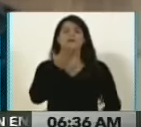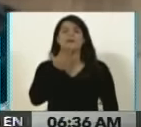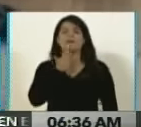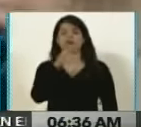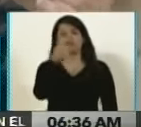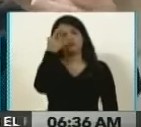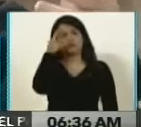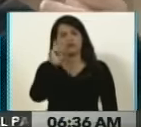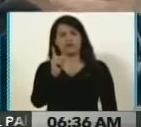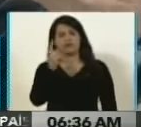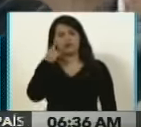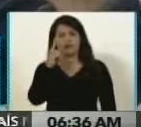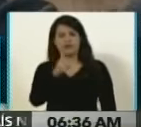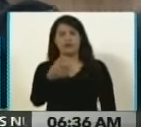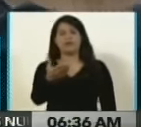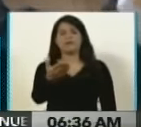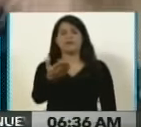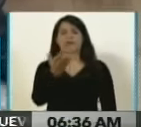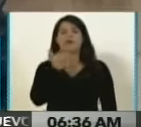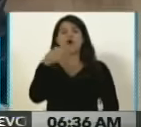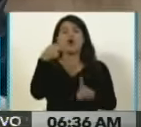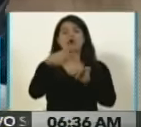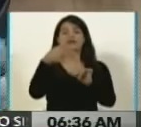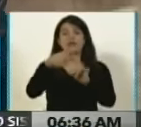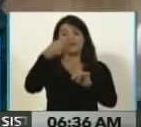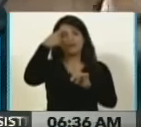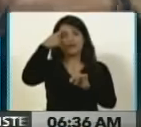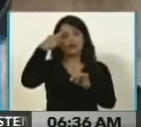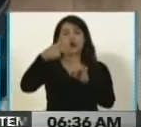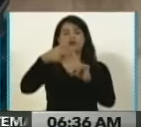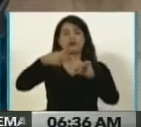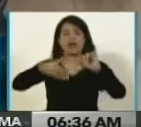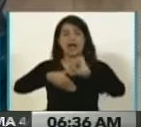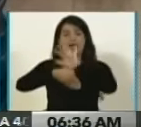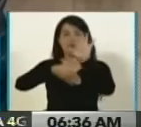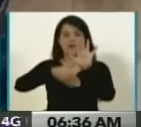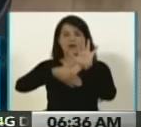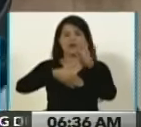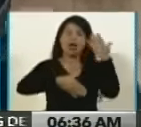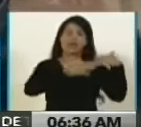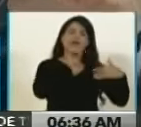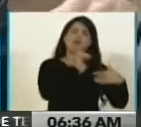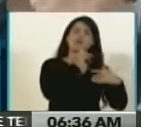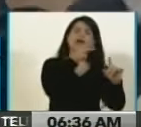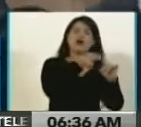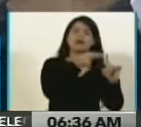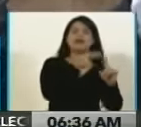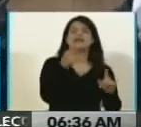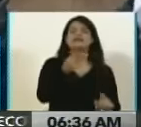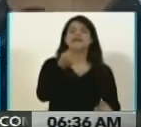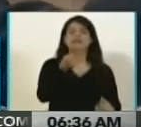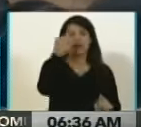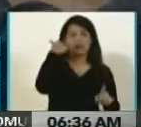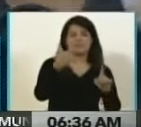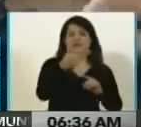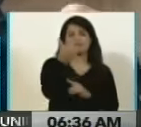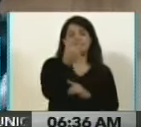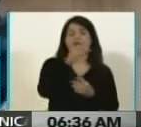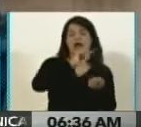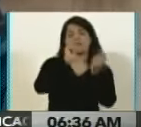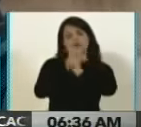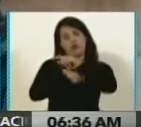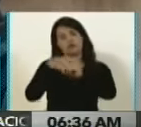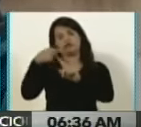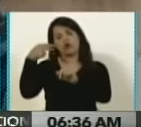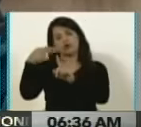poco que ahí donde está el Hotel Alba Caracas, que antes era el Caracas Hilton, ahí estaba el edificio de la